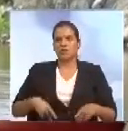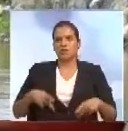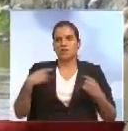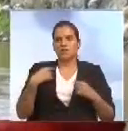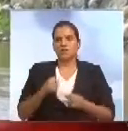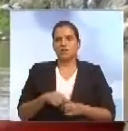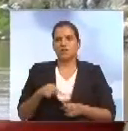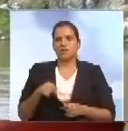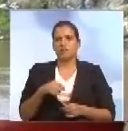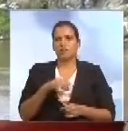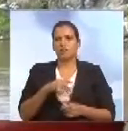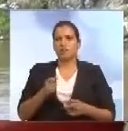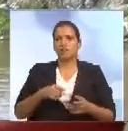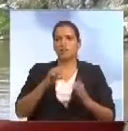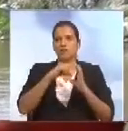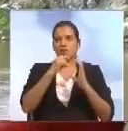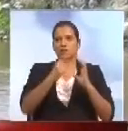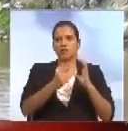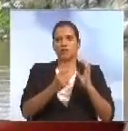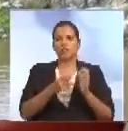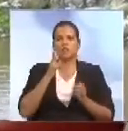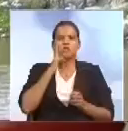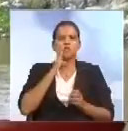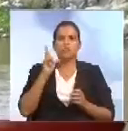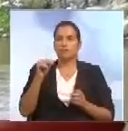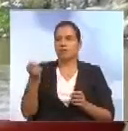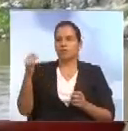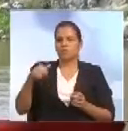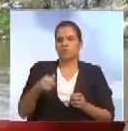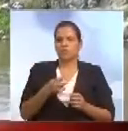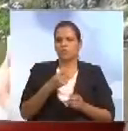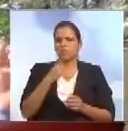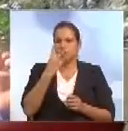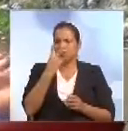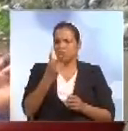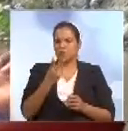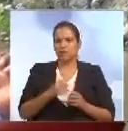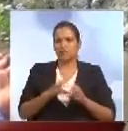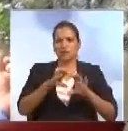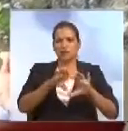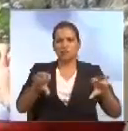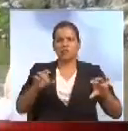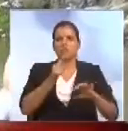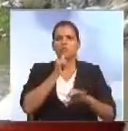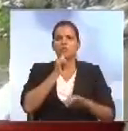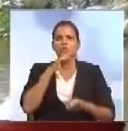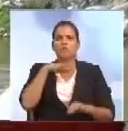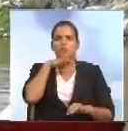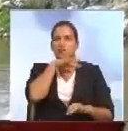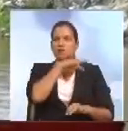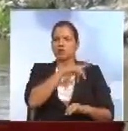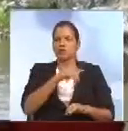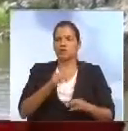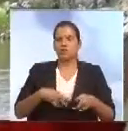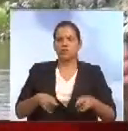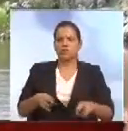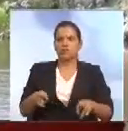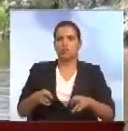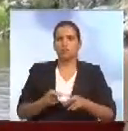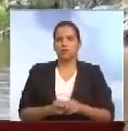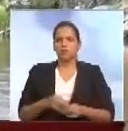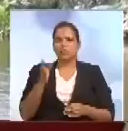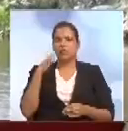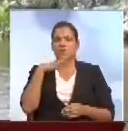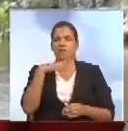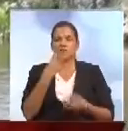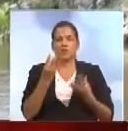o indirectamente vive de la actividad turística. Entonces, el turista ya no quiere venir por el tema de estas descargas de aguas residuales que caen al Teaune directamente. Además del olor,